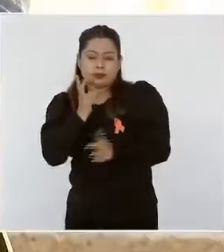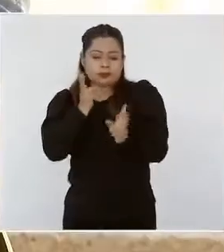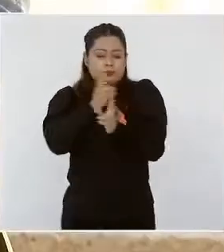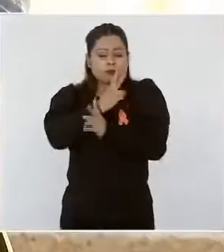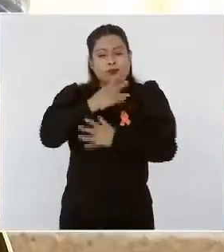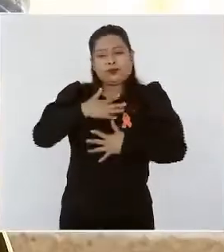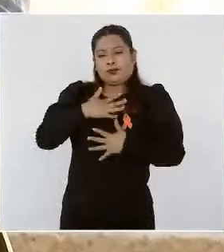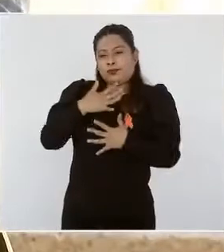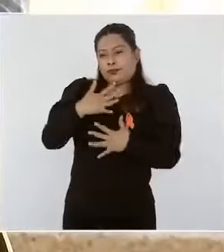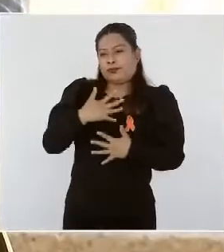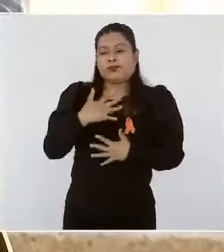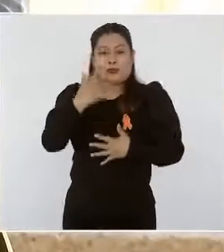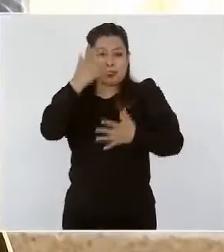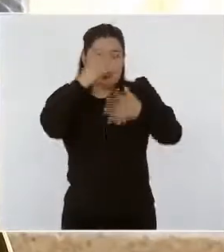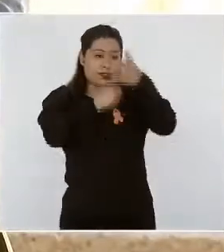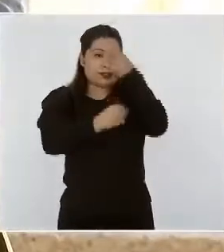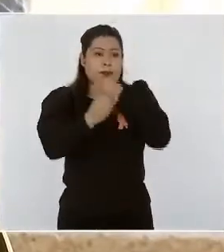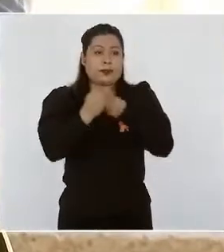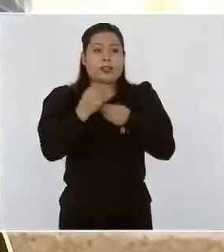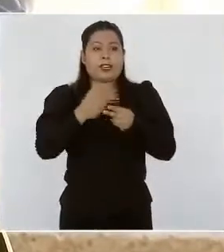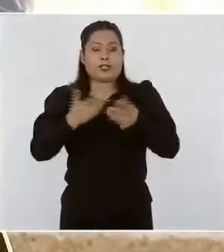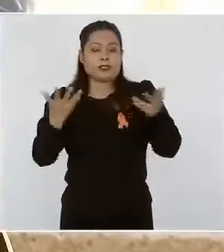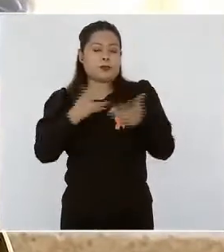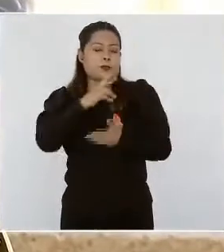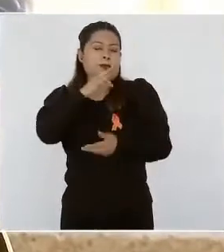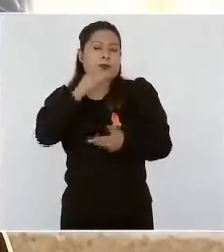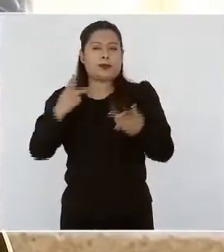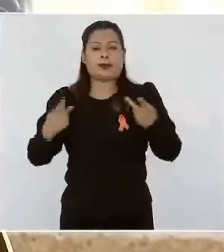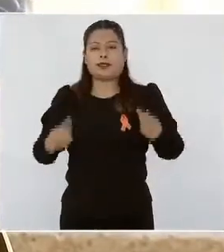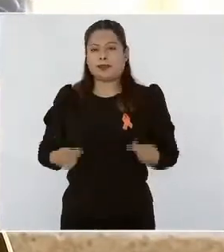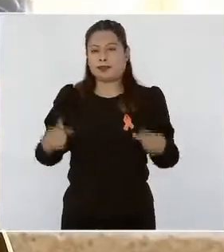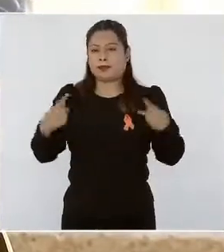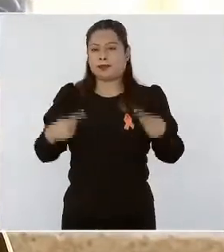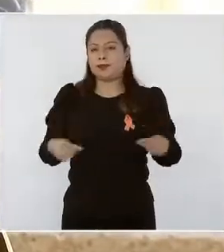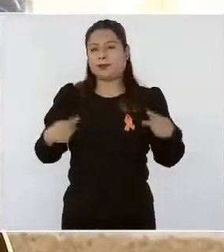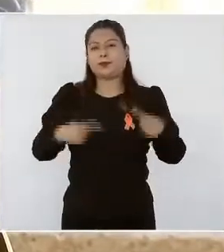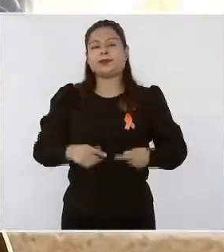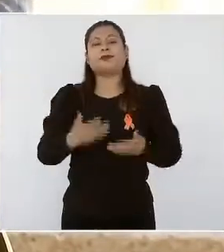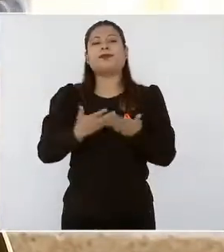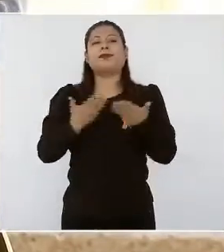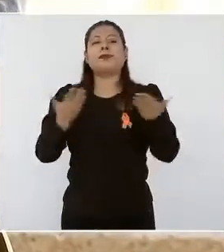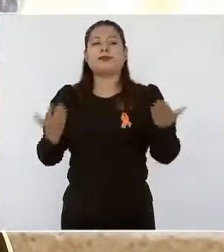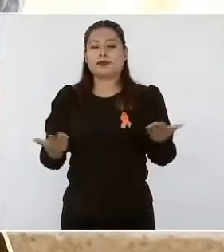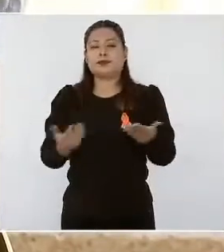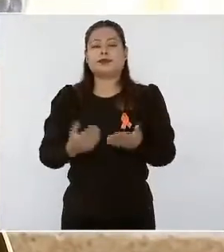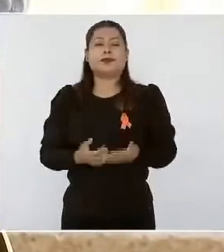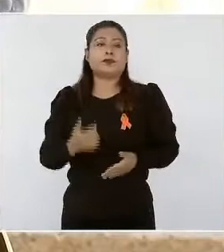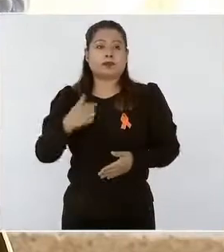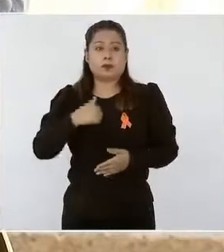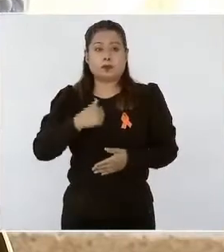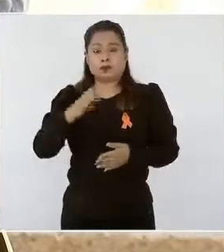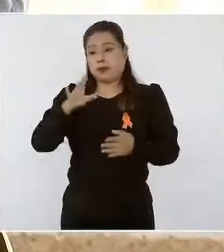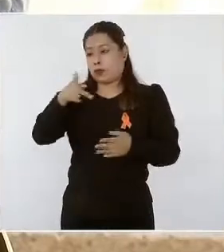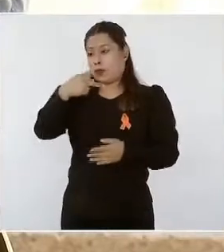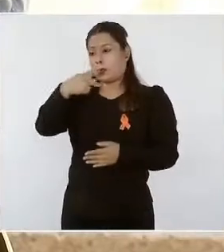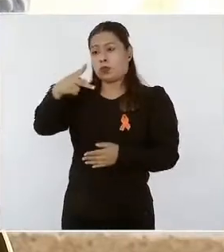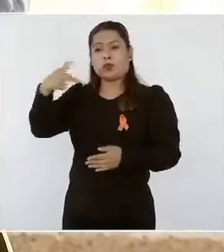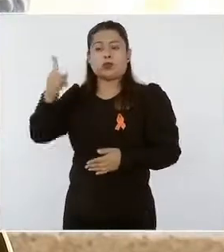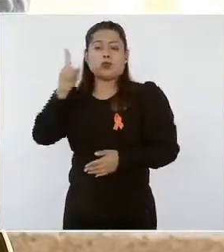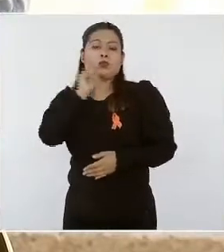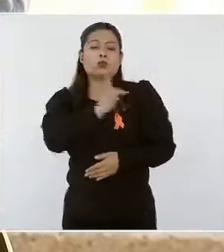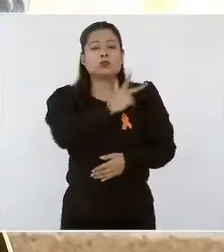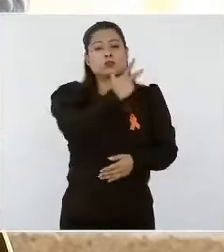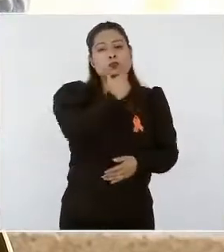respirar, hasta aprender a ser mejores personas. Les puedo asegurar que sea el género que ustedes